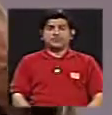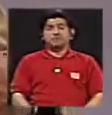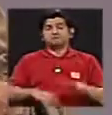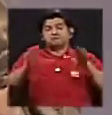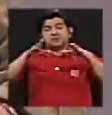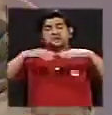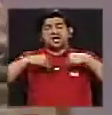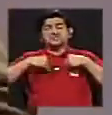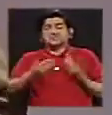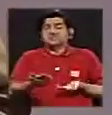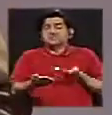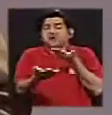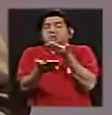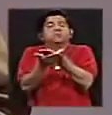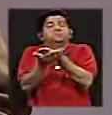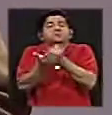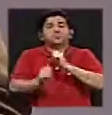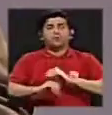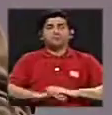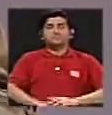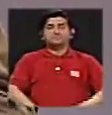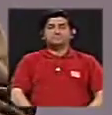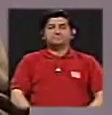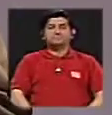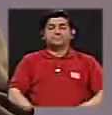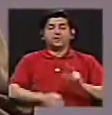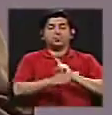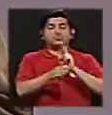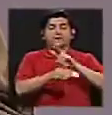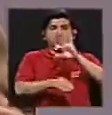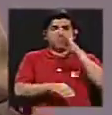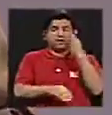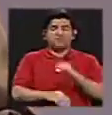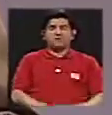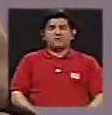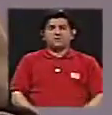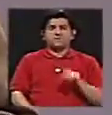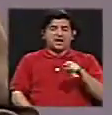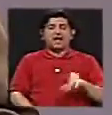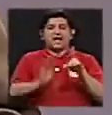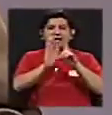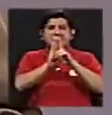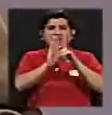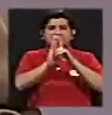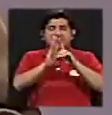tomaría la concesión usando la figura de la cesión de derechos.